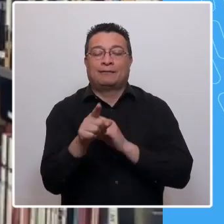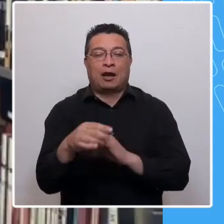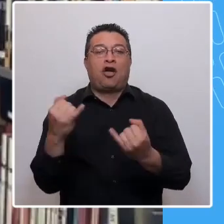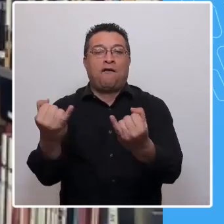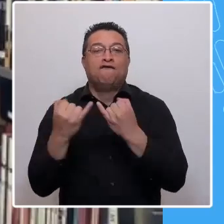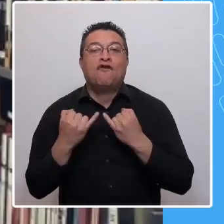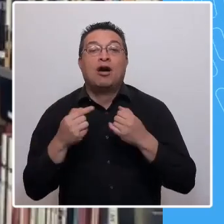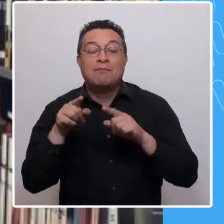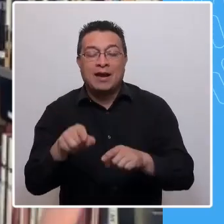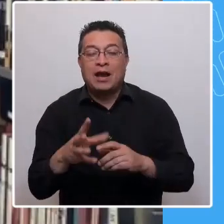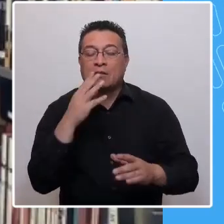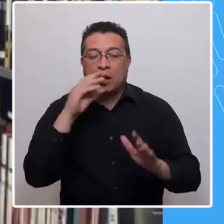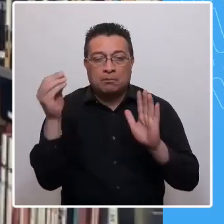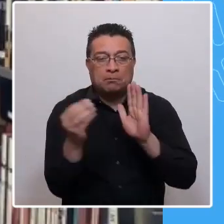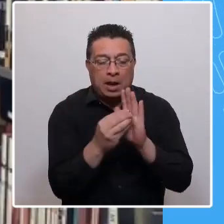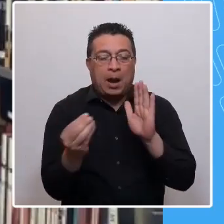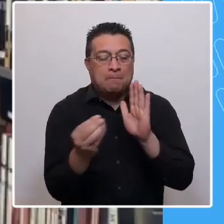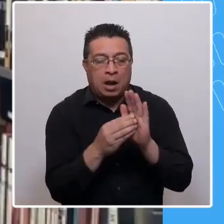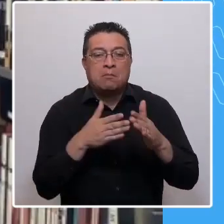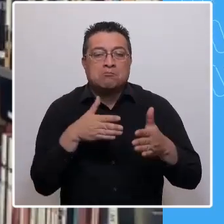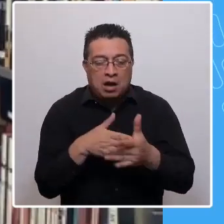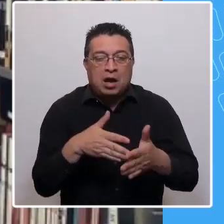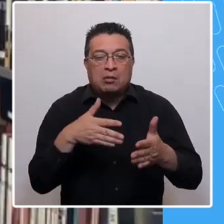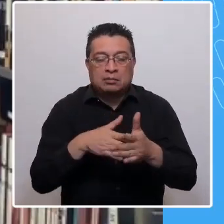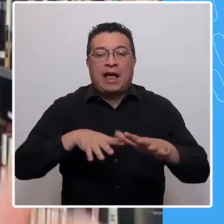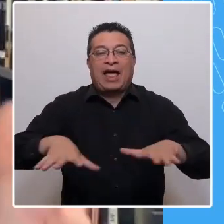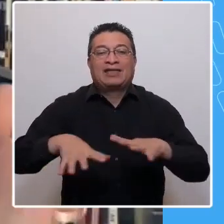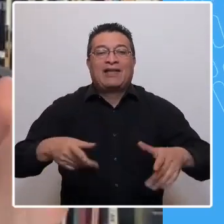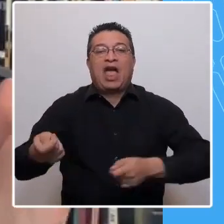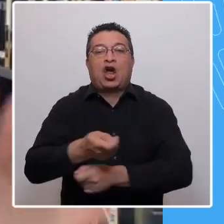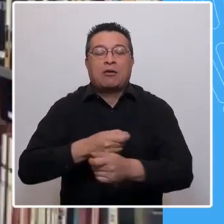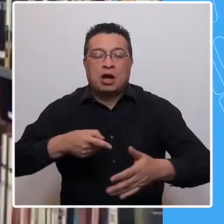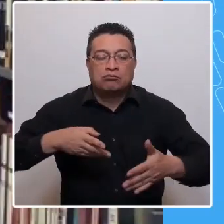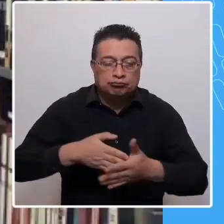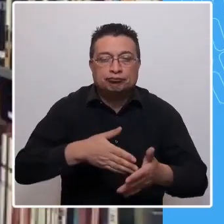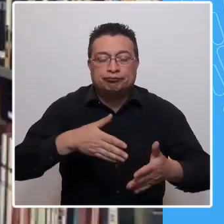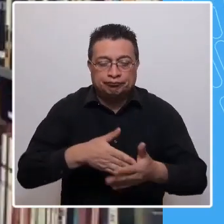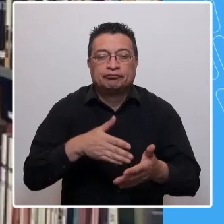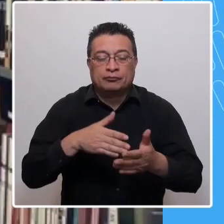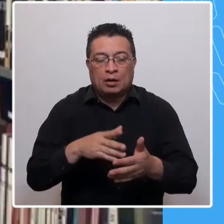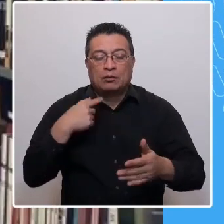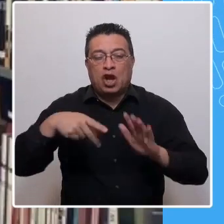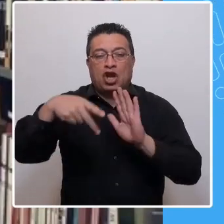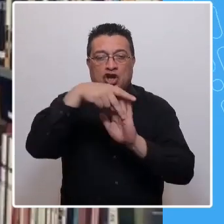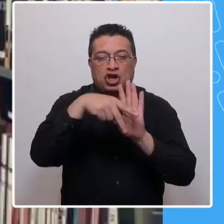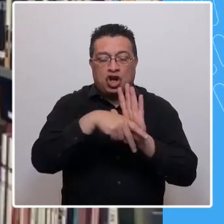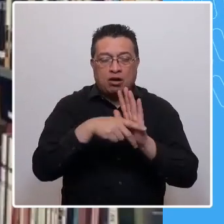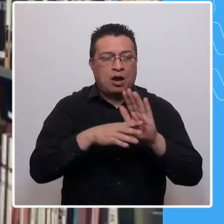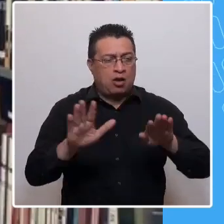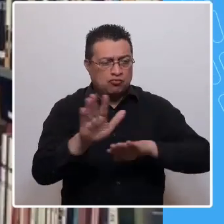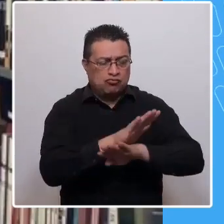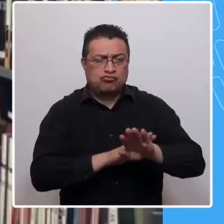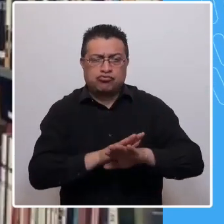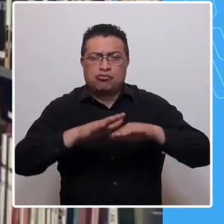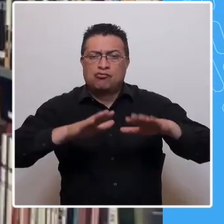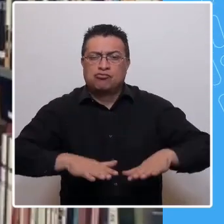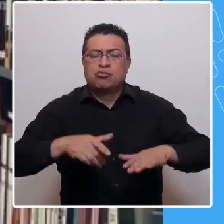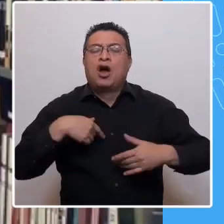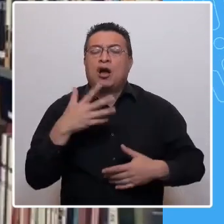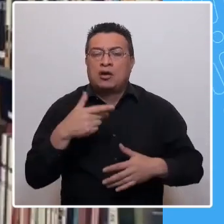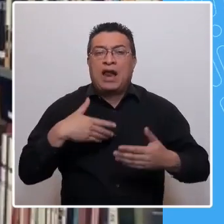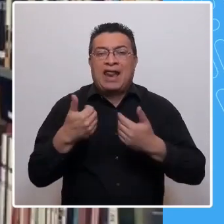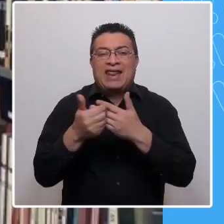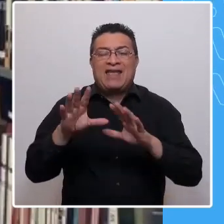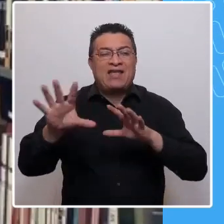es poner cada vez más trabas a la actividad económica, proponiendo normas de carácter proteccionista, prohibiendo la libre elección